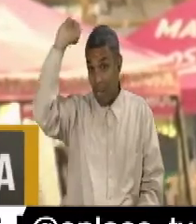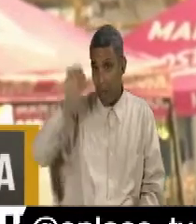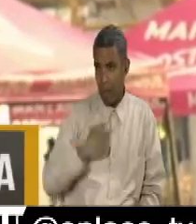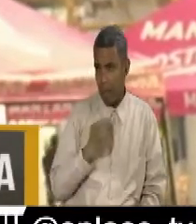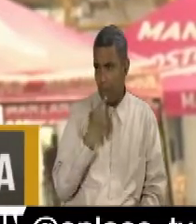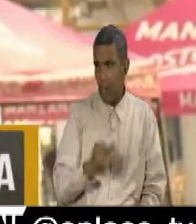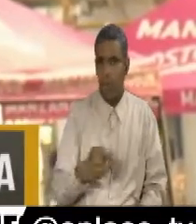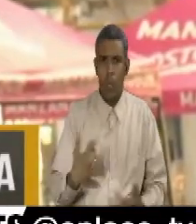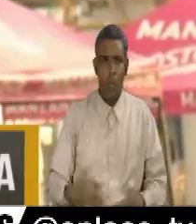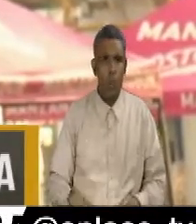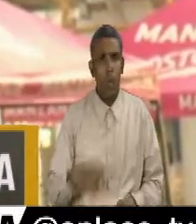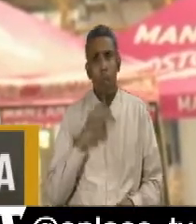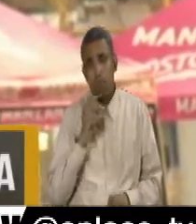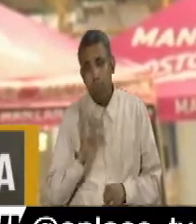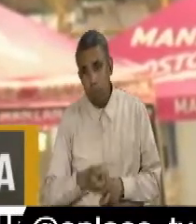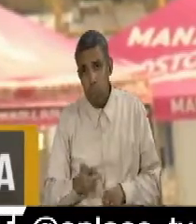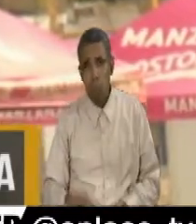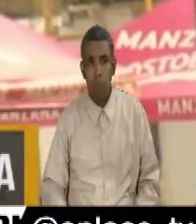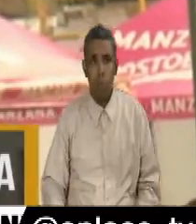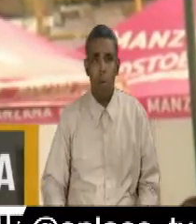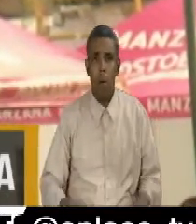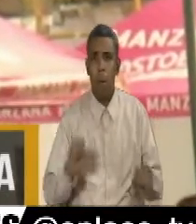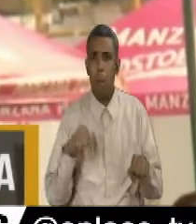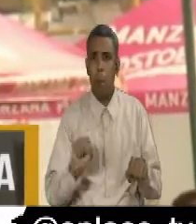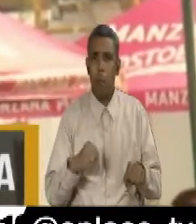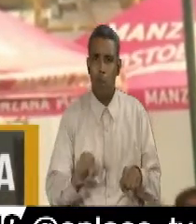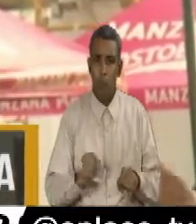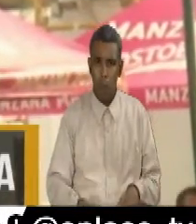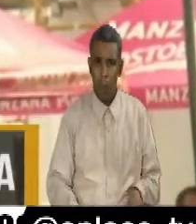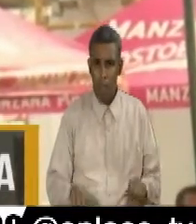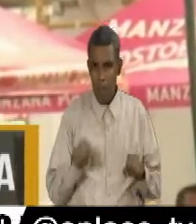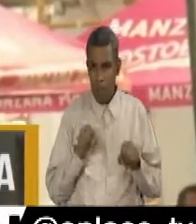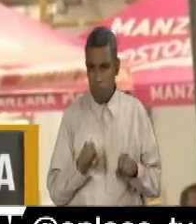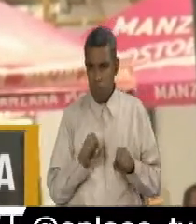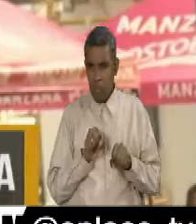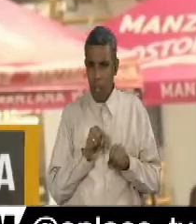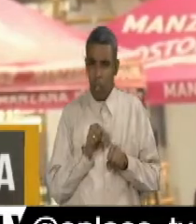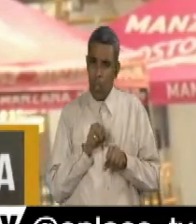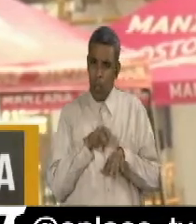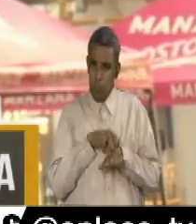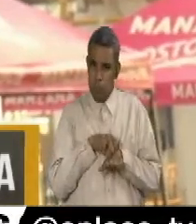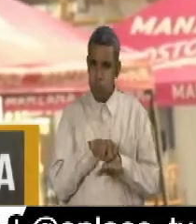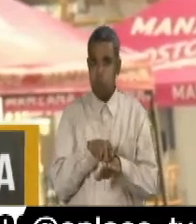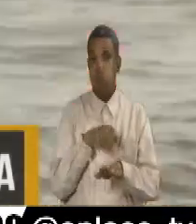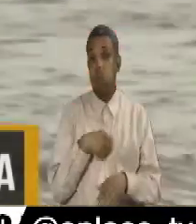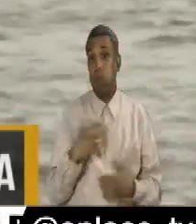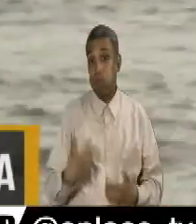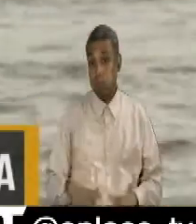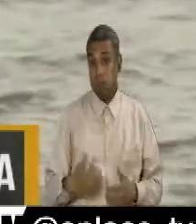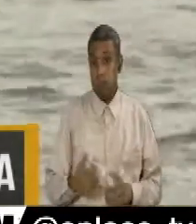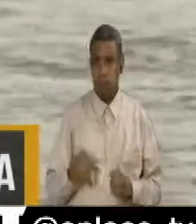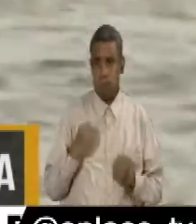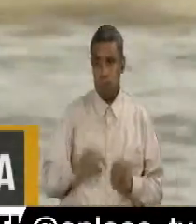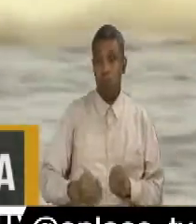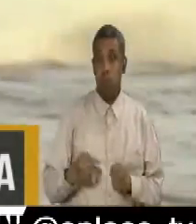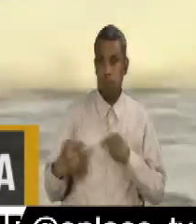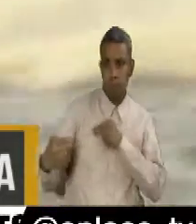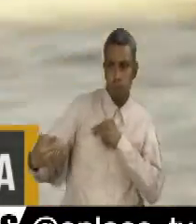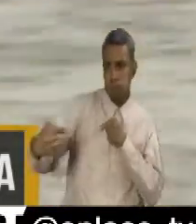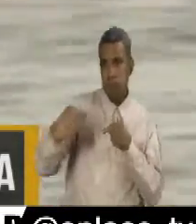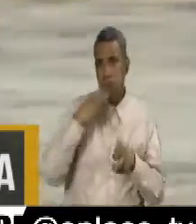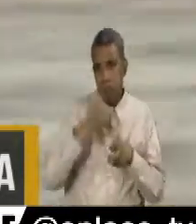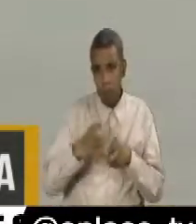moto, muchas motos caminadoras y en los botes igual, muchos botes caminadores. La Federación Colombiana